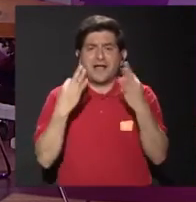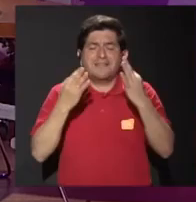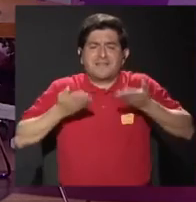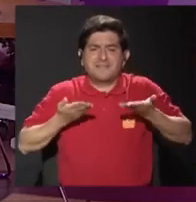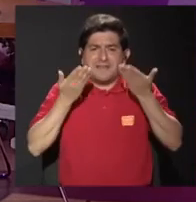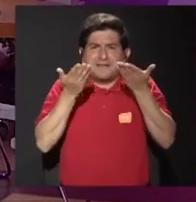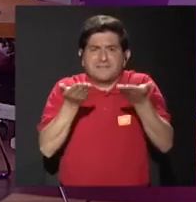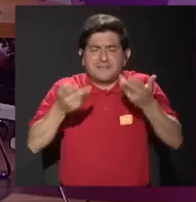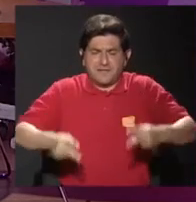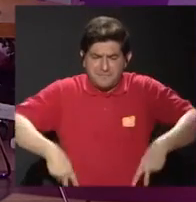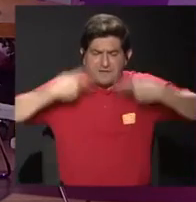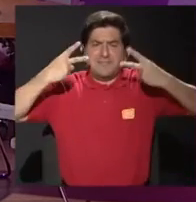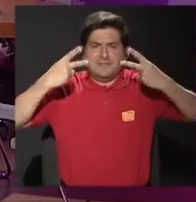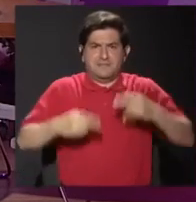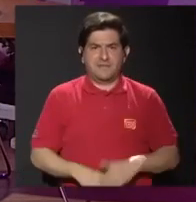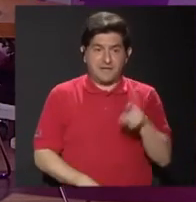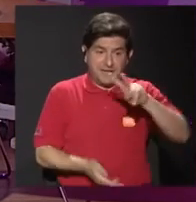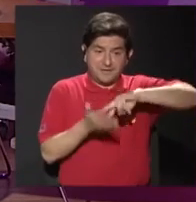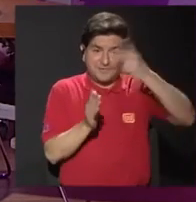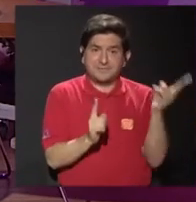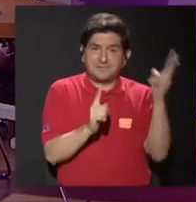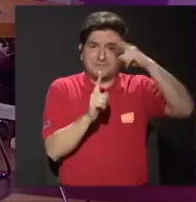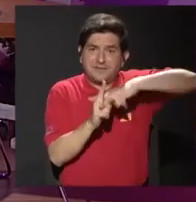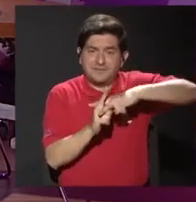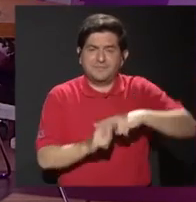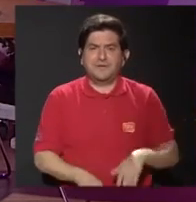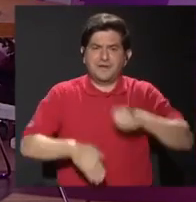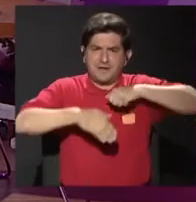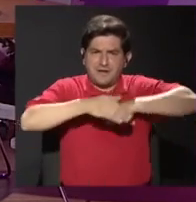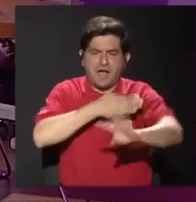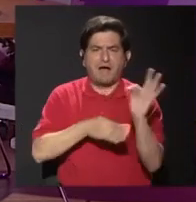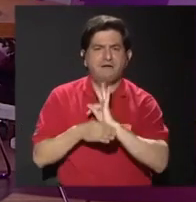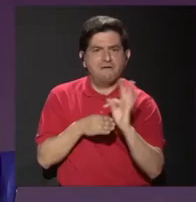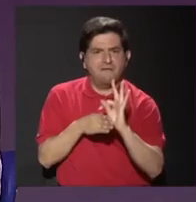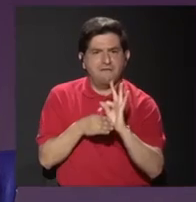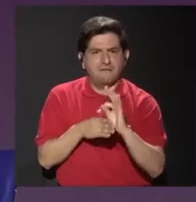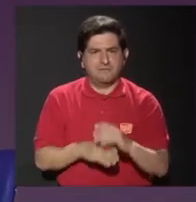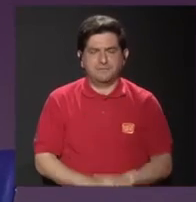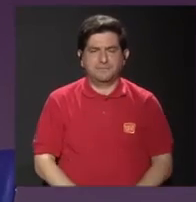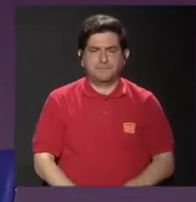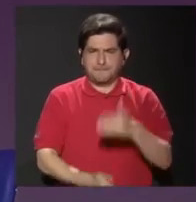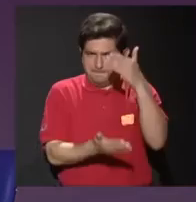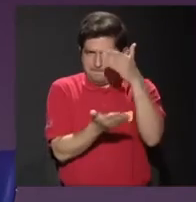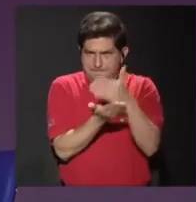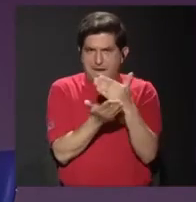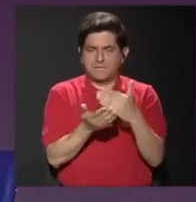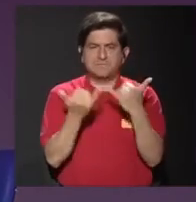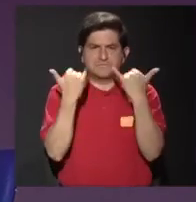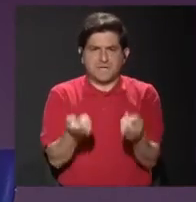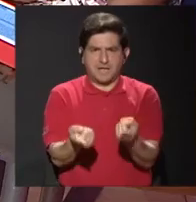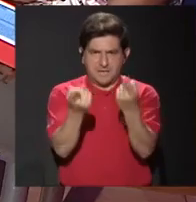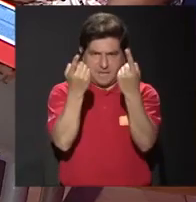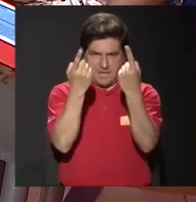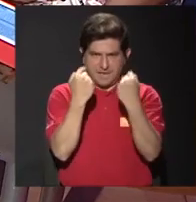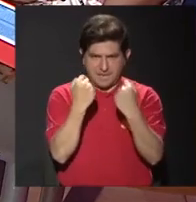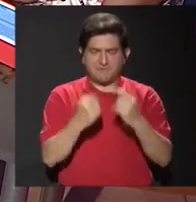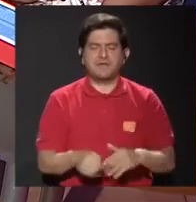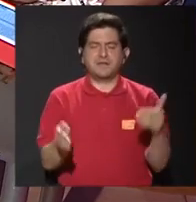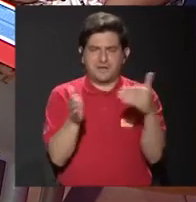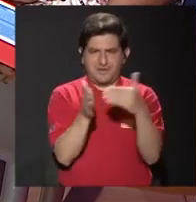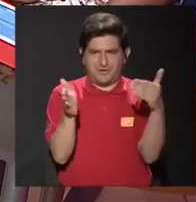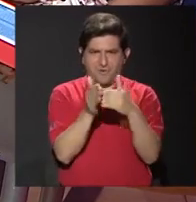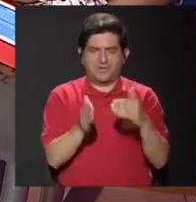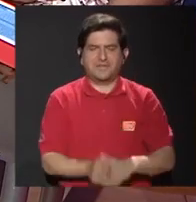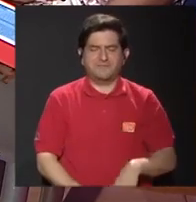eso es lo que significa la aplicación del aborto terapéutico vamos a un corte y en breve segundos estamos de